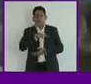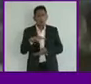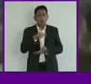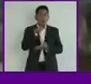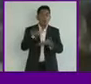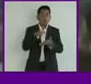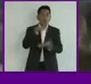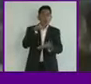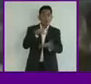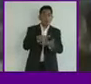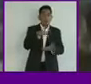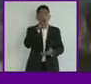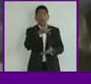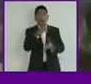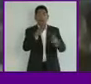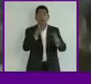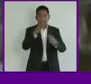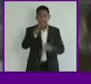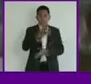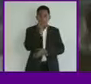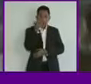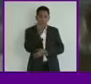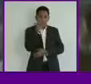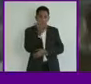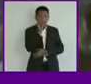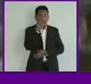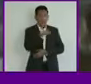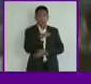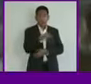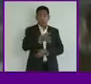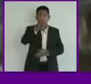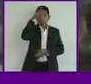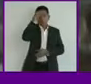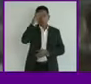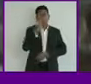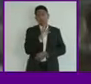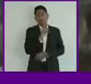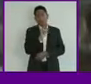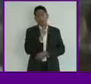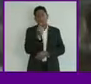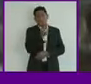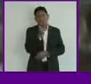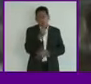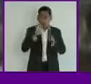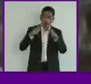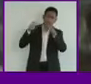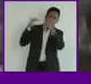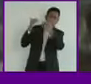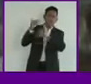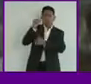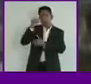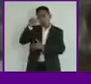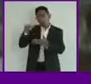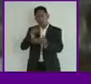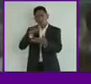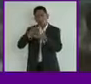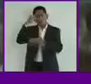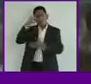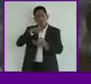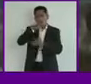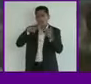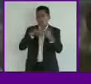a las escuelas. Creo que también hay que ir un poco más allá, por ejemplo, utilizar los espacios públicos que